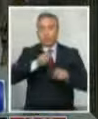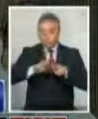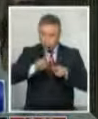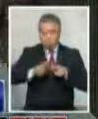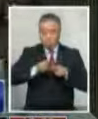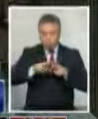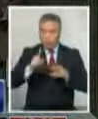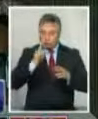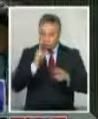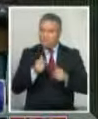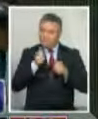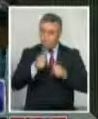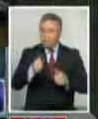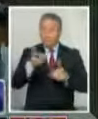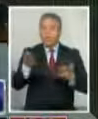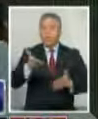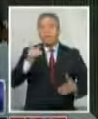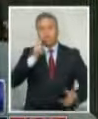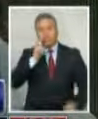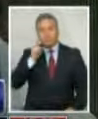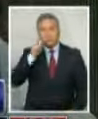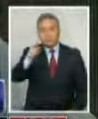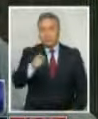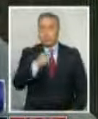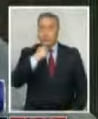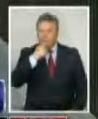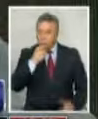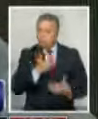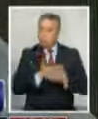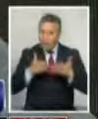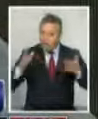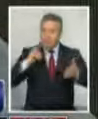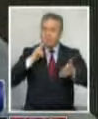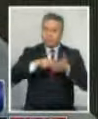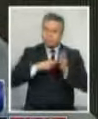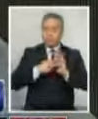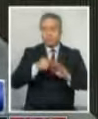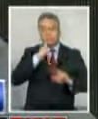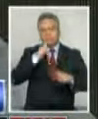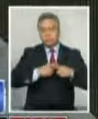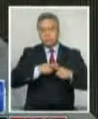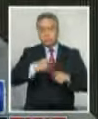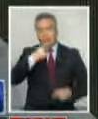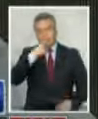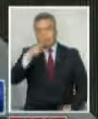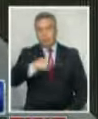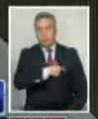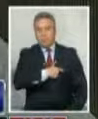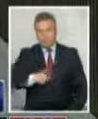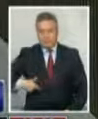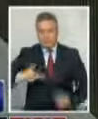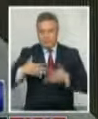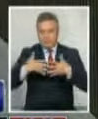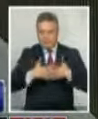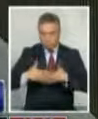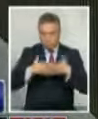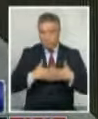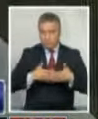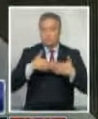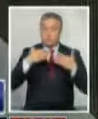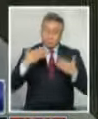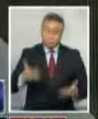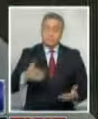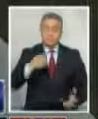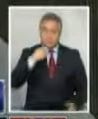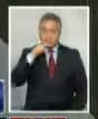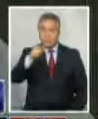controversia, porque nombra árbitro en cualquier disputa sobre este tratado, nombra árbitro al presidente de Estados Unidos, de manera que la Corte carecía